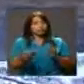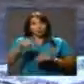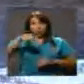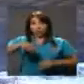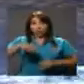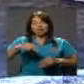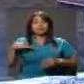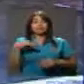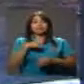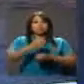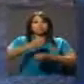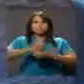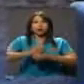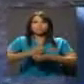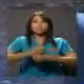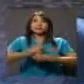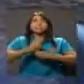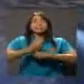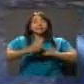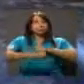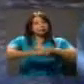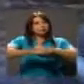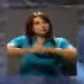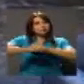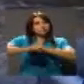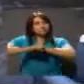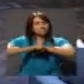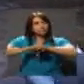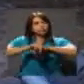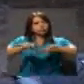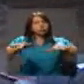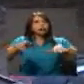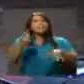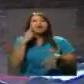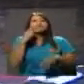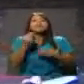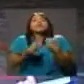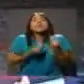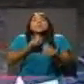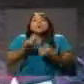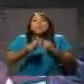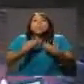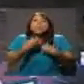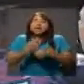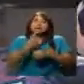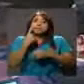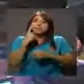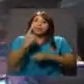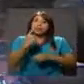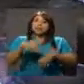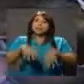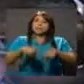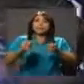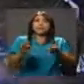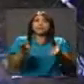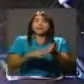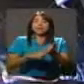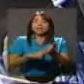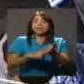el Ministerio de Trabajo está haciendo una campaña desaforada para ver cómo le llega mano de obra barata precisamente